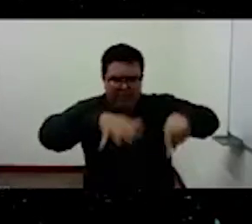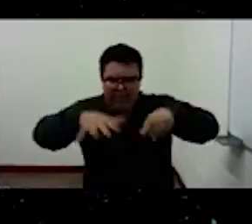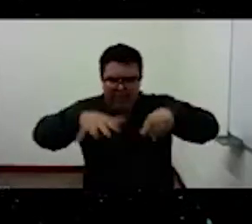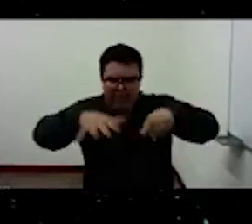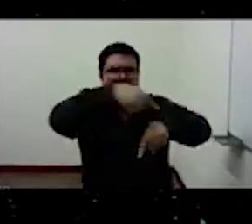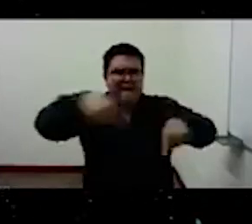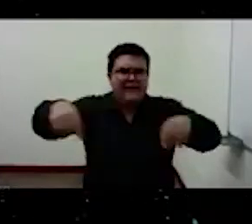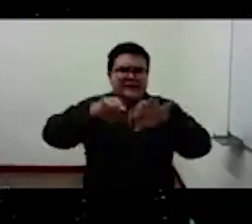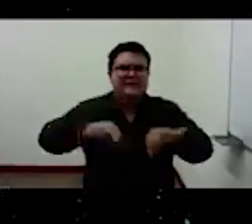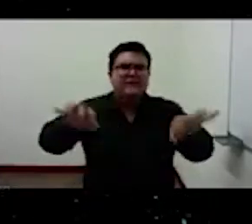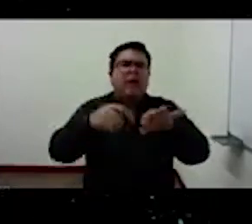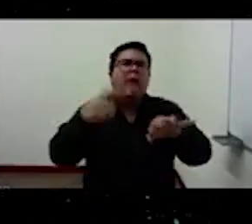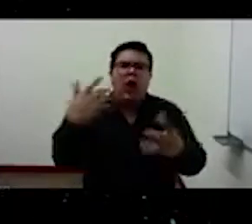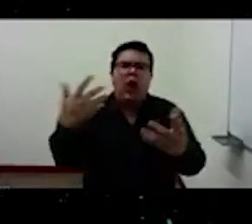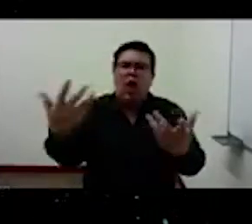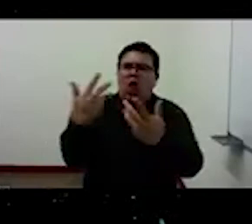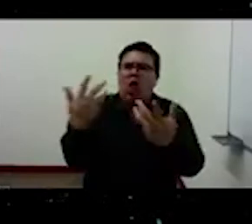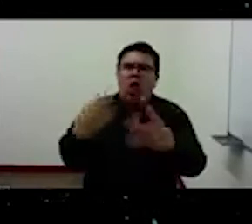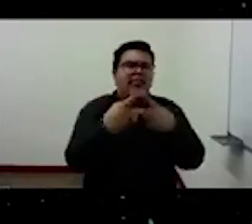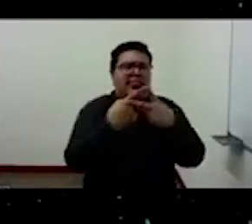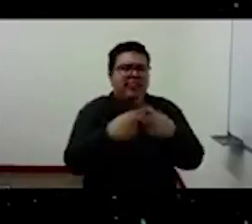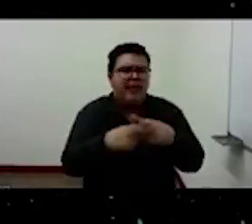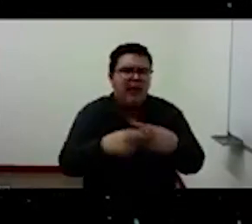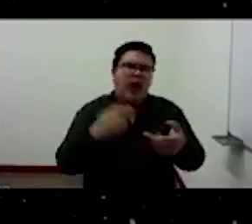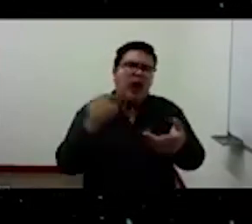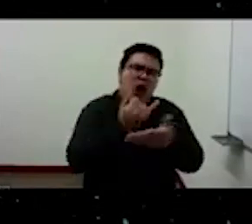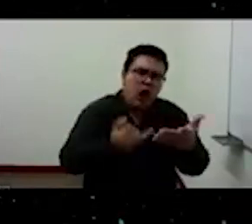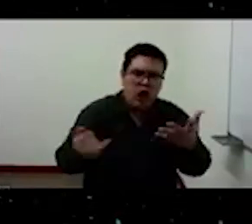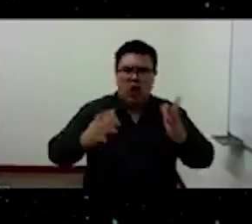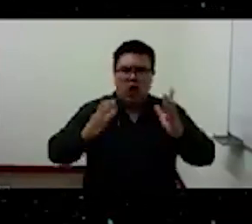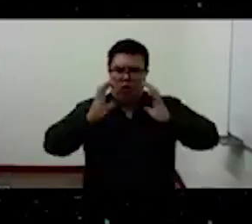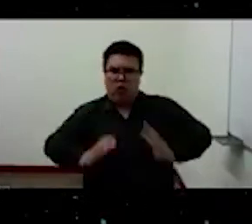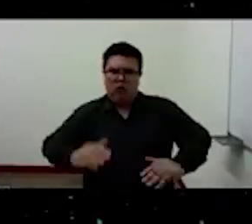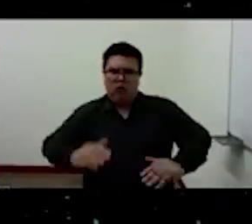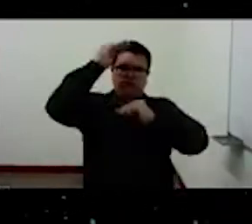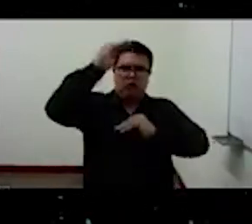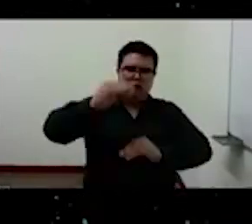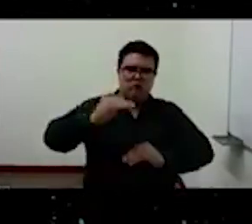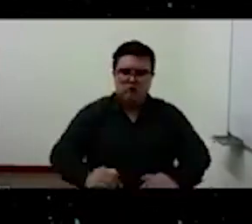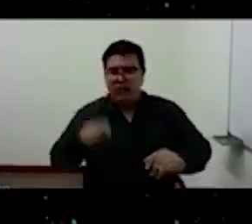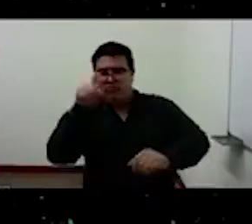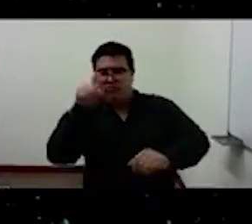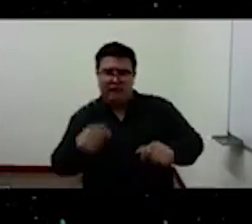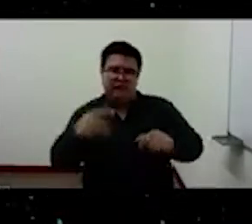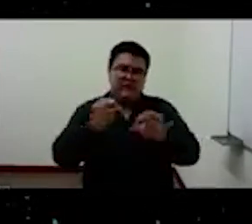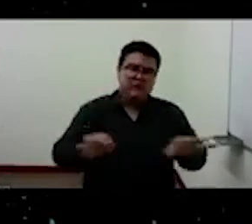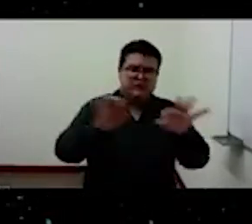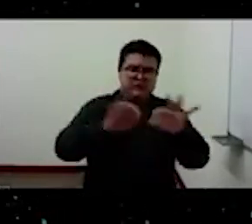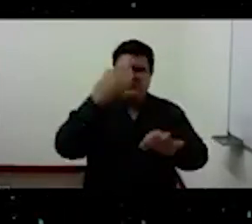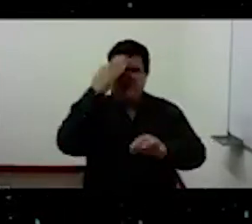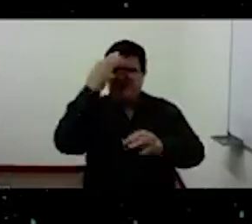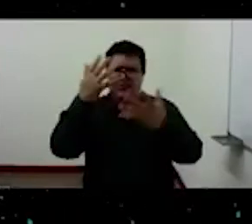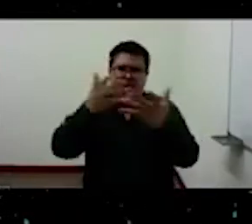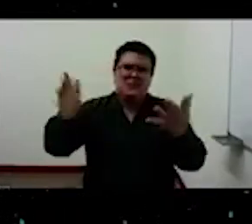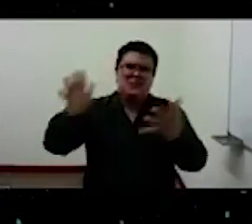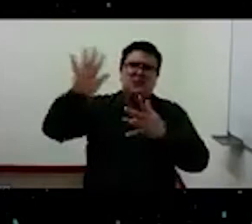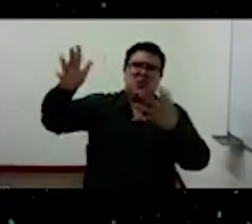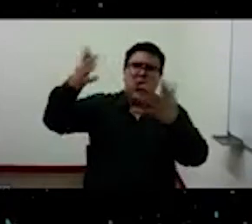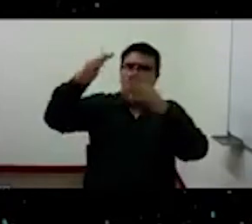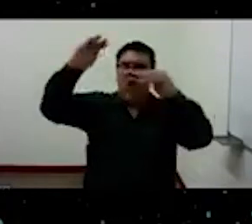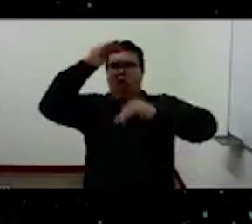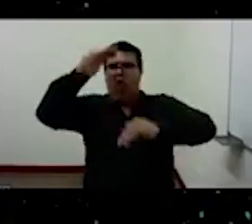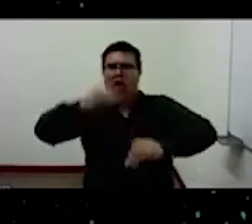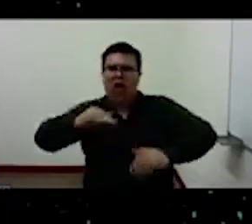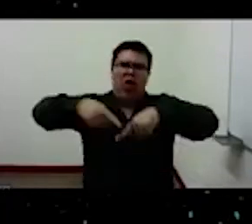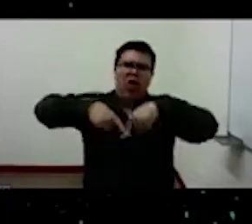escuela trasnochada de la representación de la figura humana, una costumbre bastante reveladora del subjetivismo